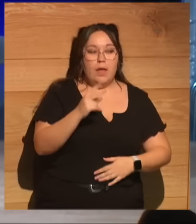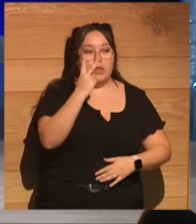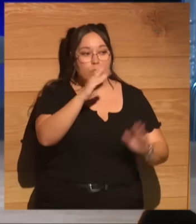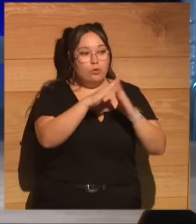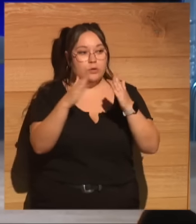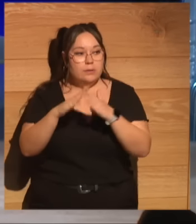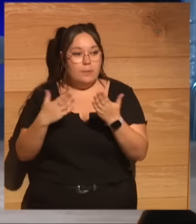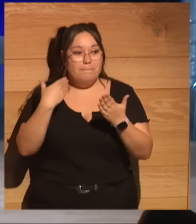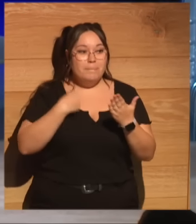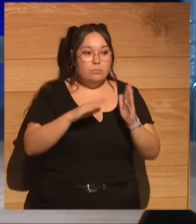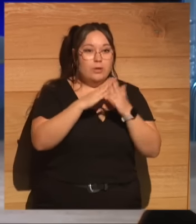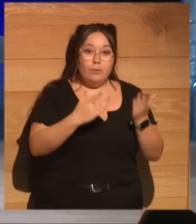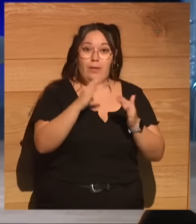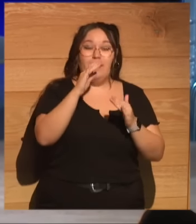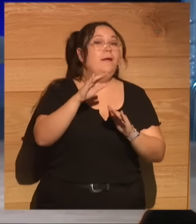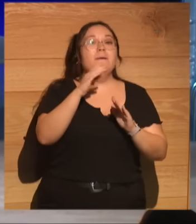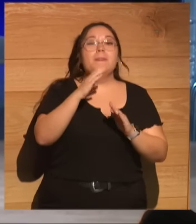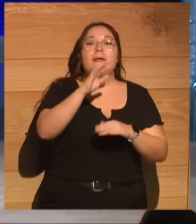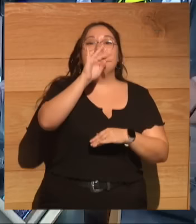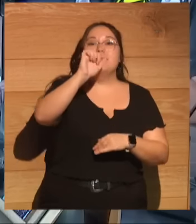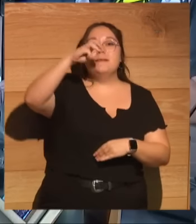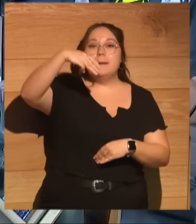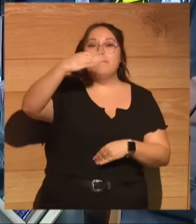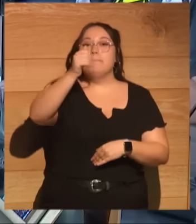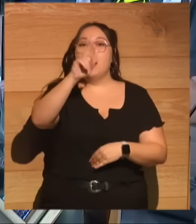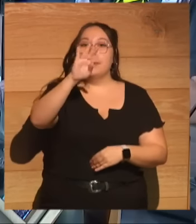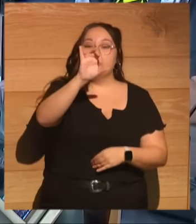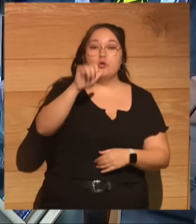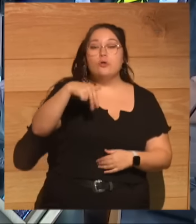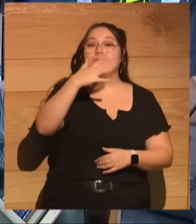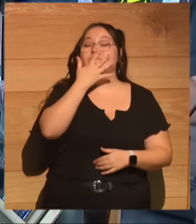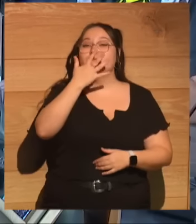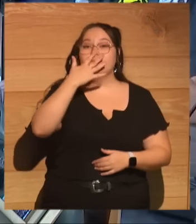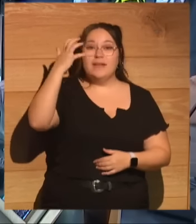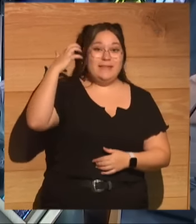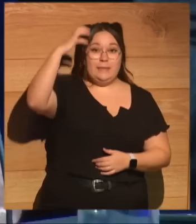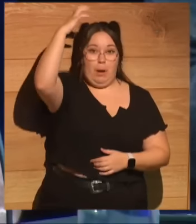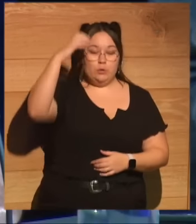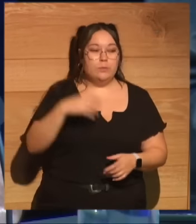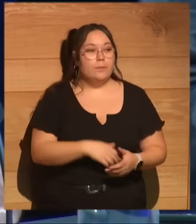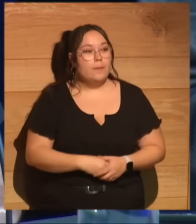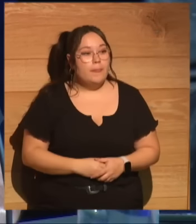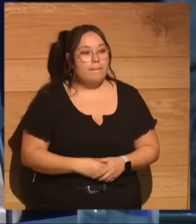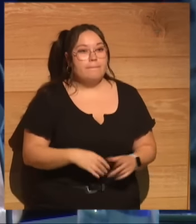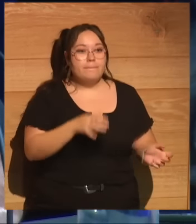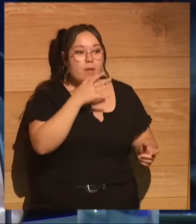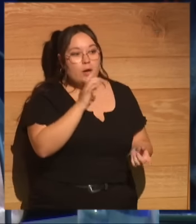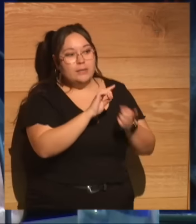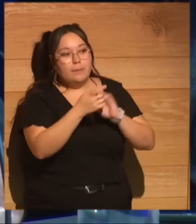y mismo libro sobre Tim Burton encima mejor de la mesa. Había que poner este otro, por ejemplo. Y ahora Juan lo está cambiando por Todo